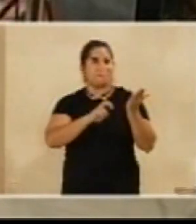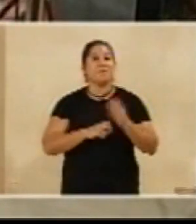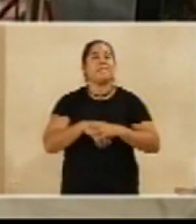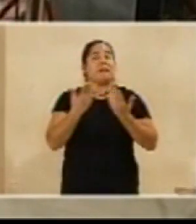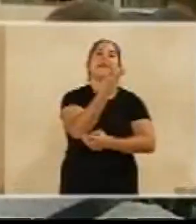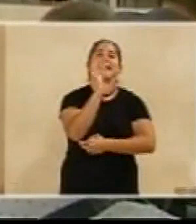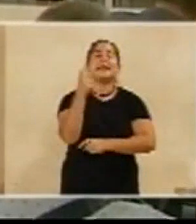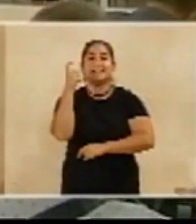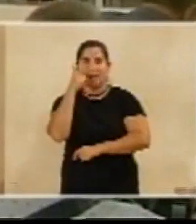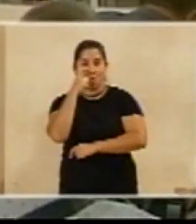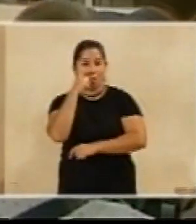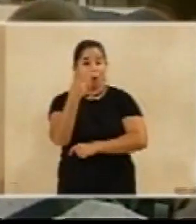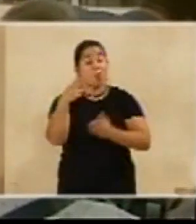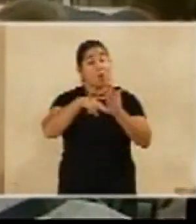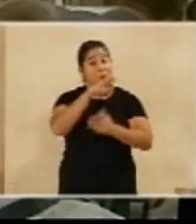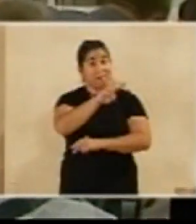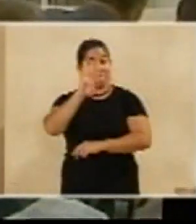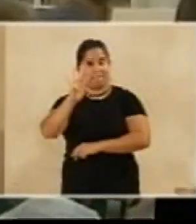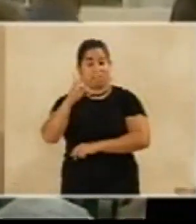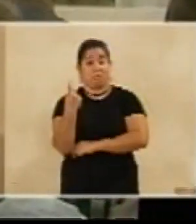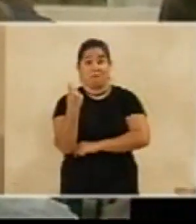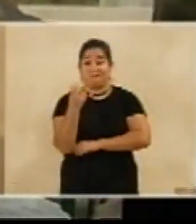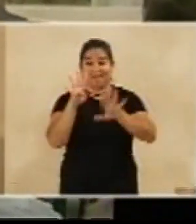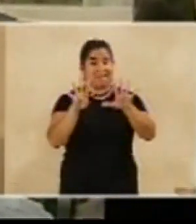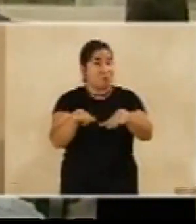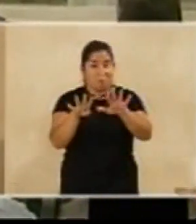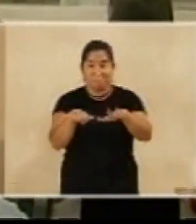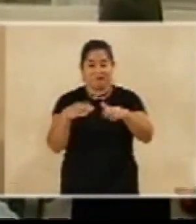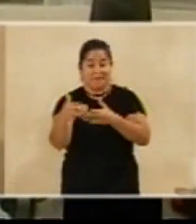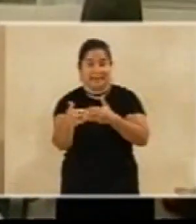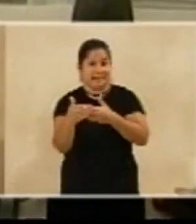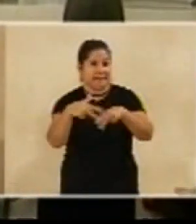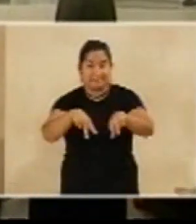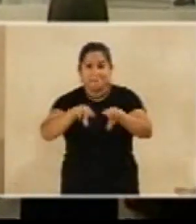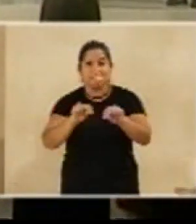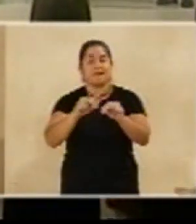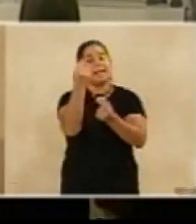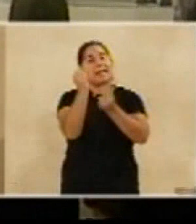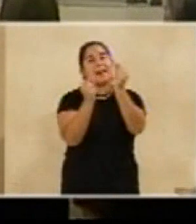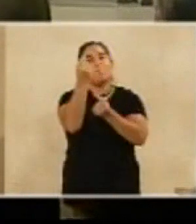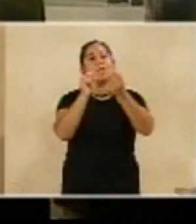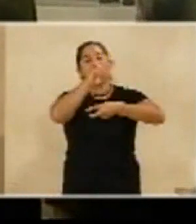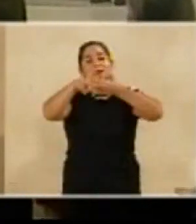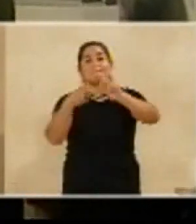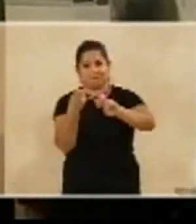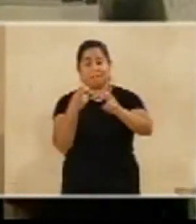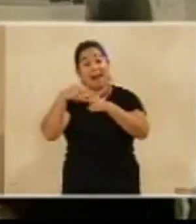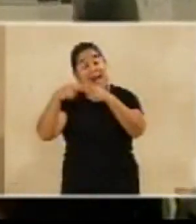rechaza un estudio de vivienda, pero consigue aprobar la creación de un servicio municipal de salud mental.